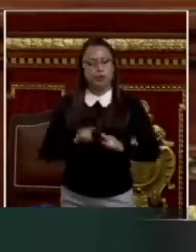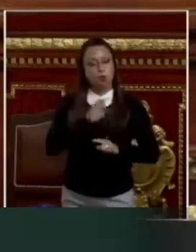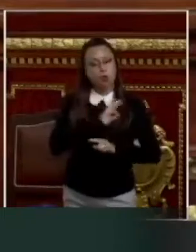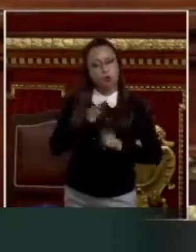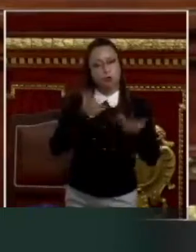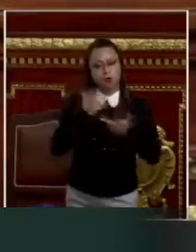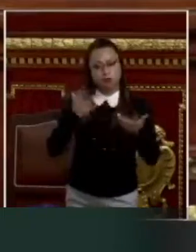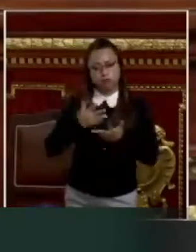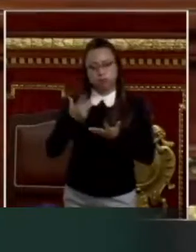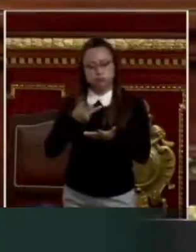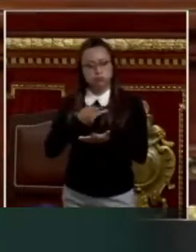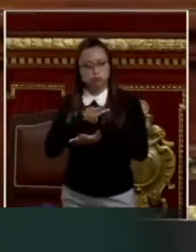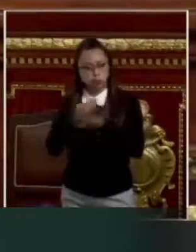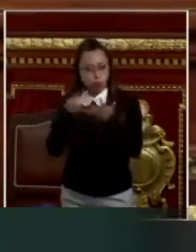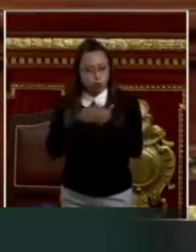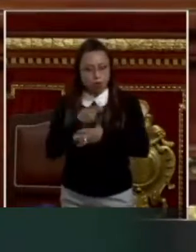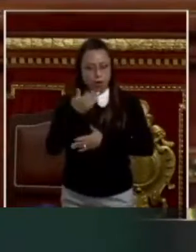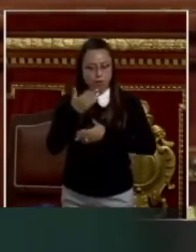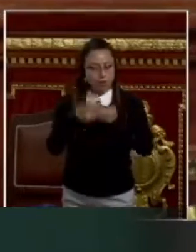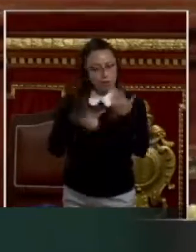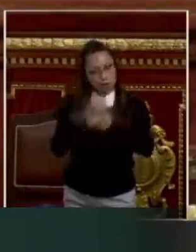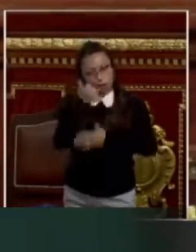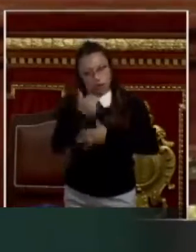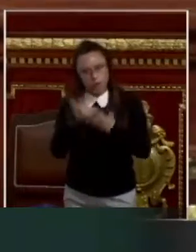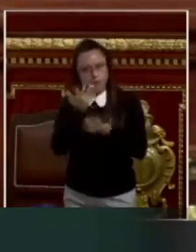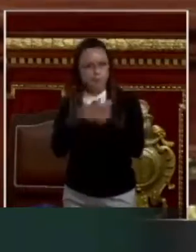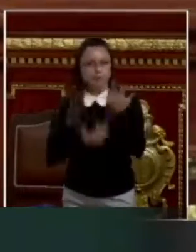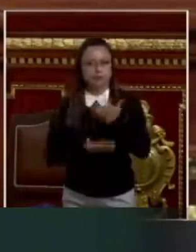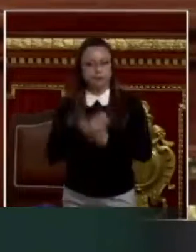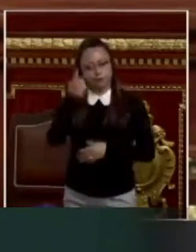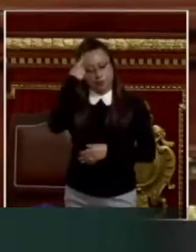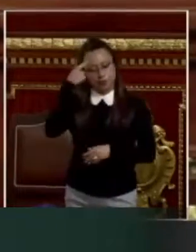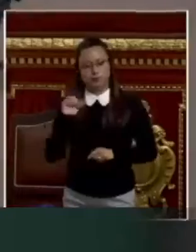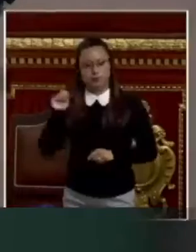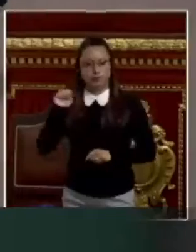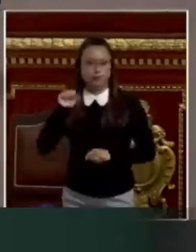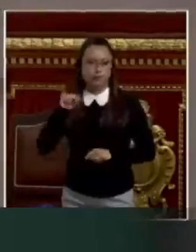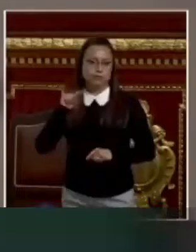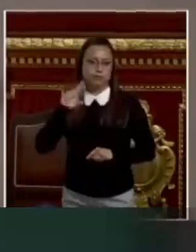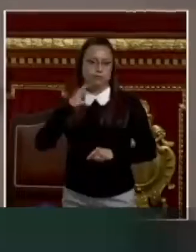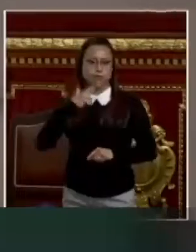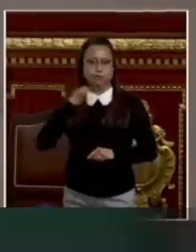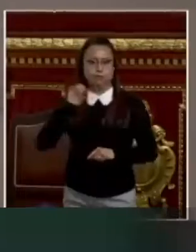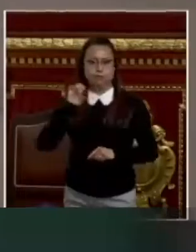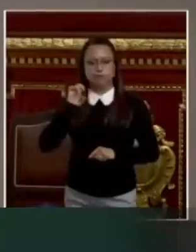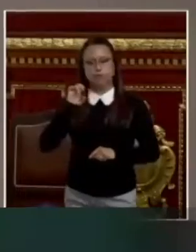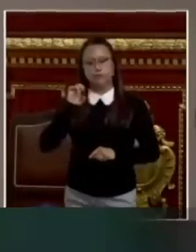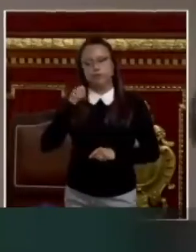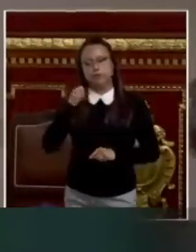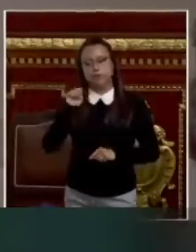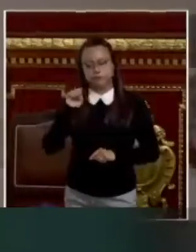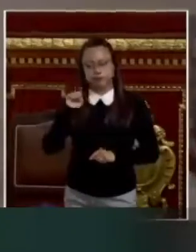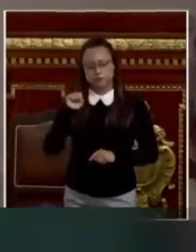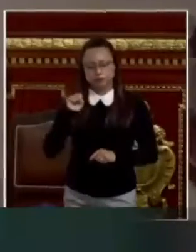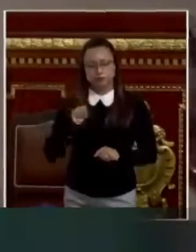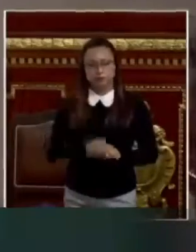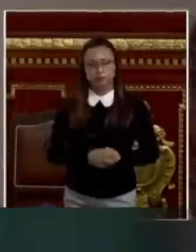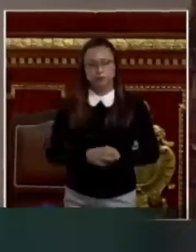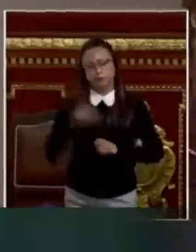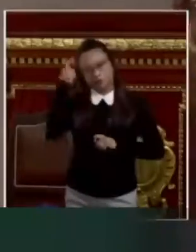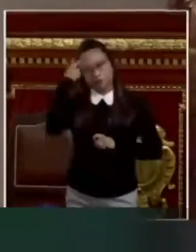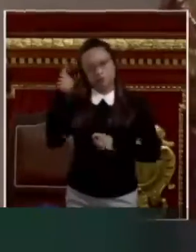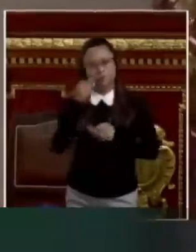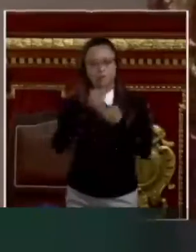la protección de los usuarios y el uso de este medio de transporte. La propuesta fue hecha por la diputada Esther Silvia Sánchez Barrios